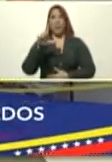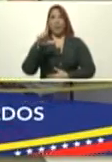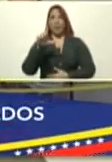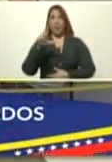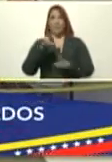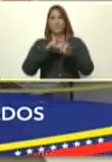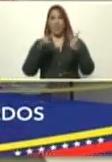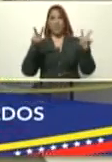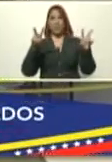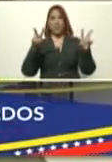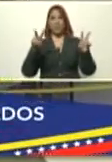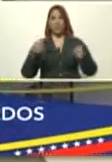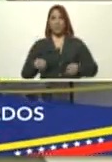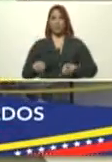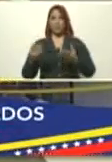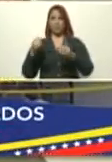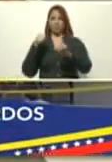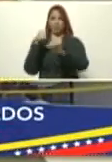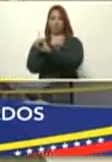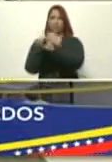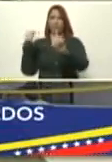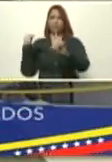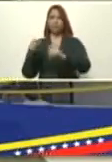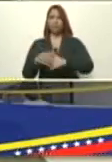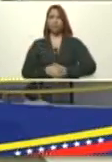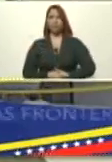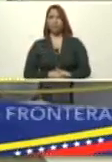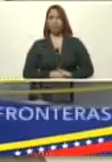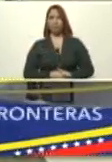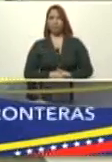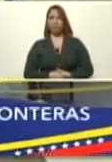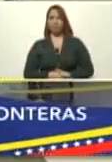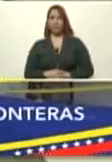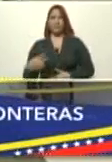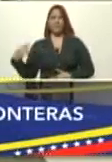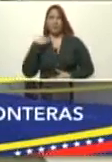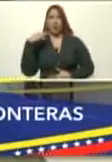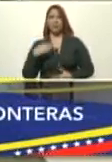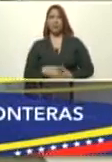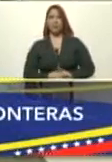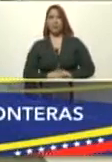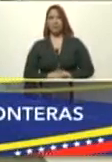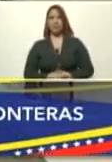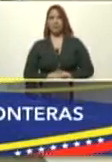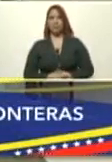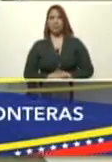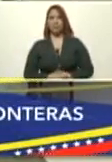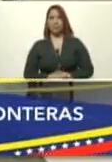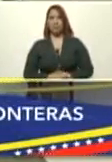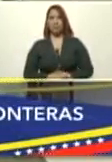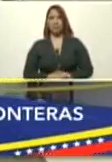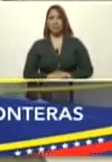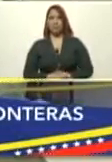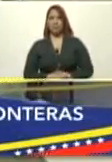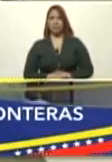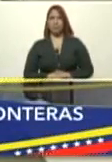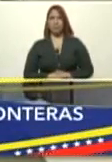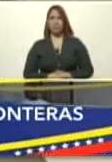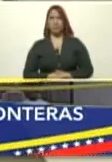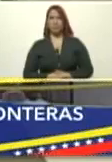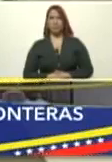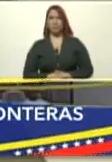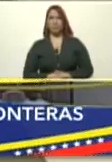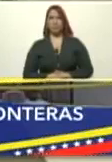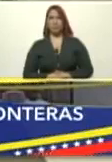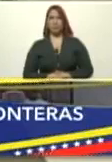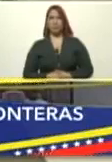una dosis de agresión, de violencia callejera, que llevó a que